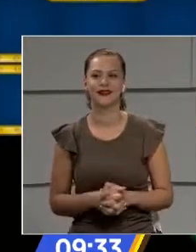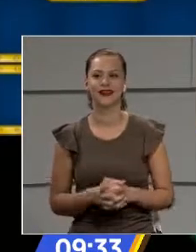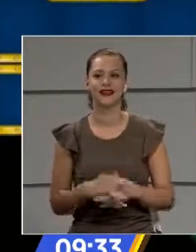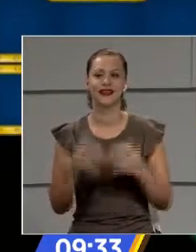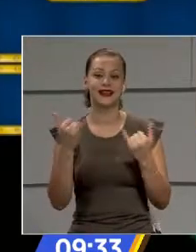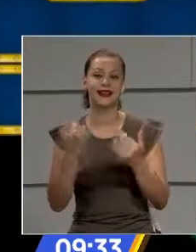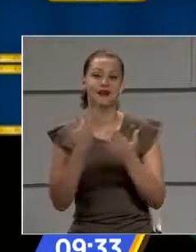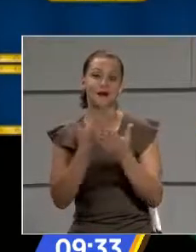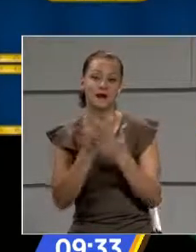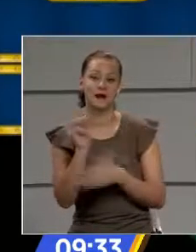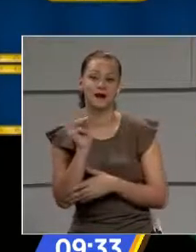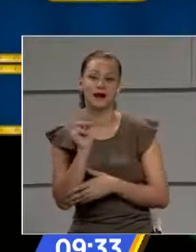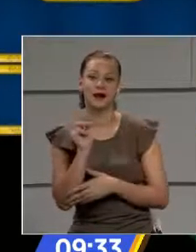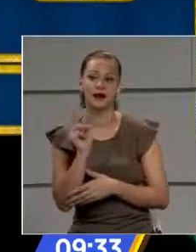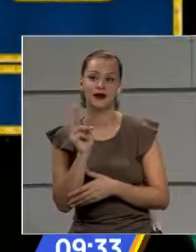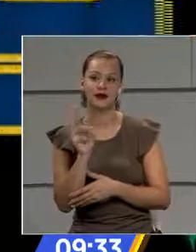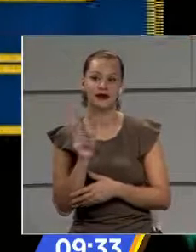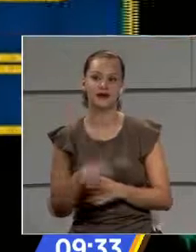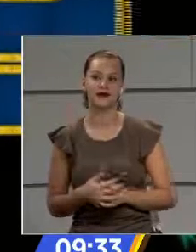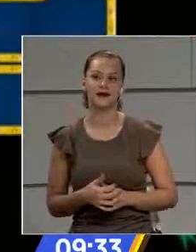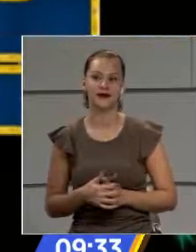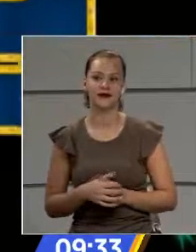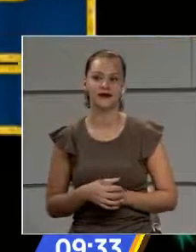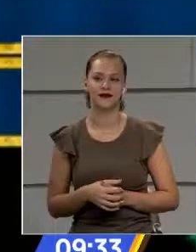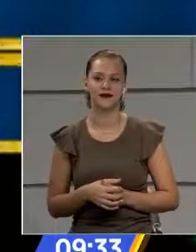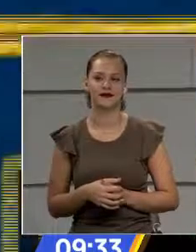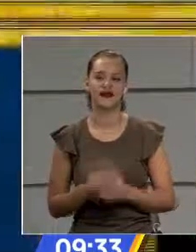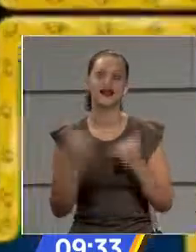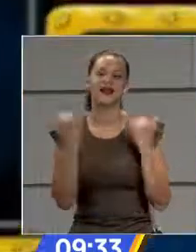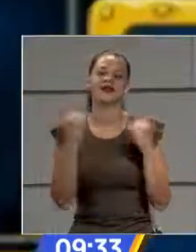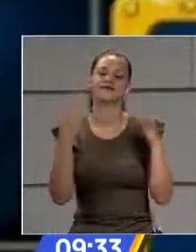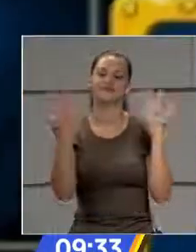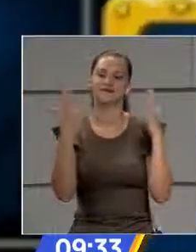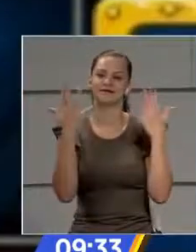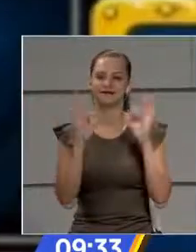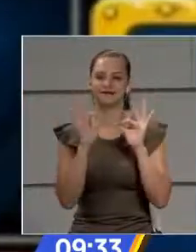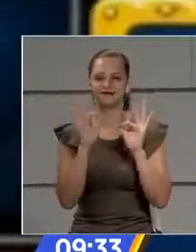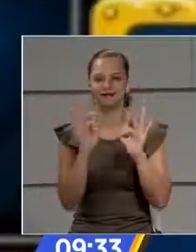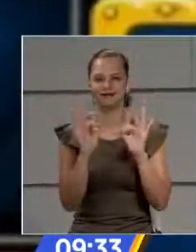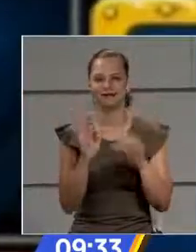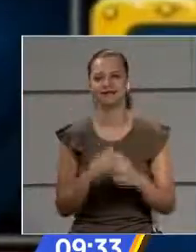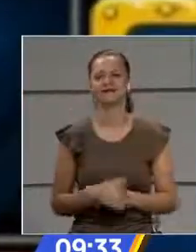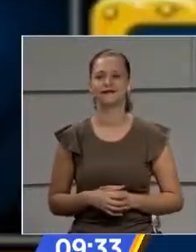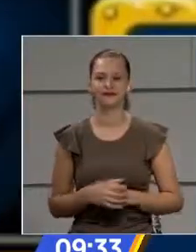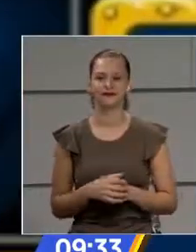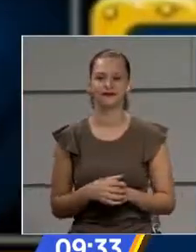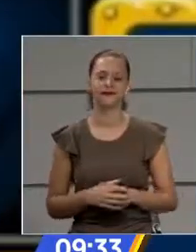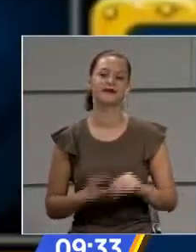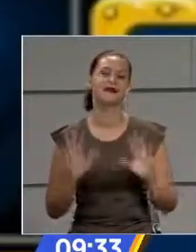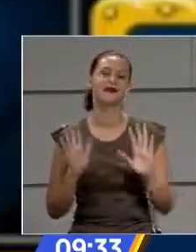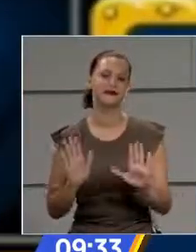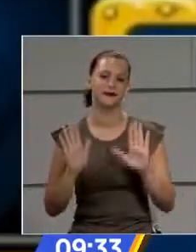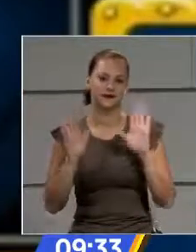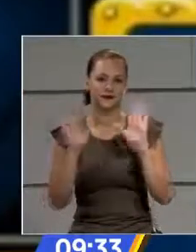No quiere llegar. No quiere ser comido. Ahí, eso. Muy bien.